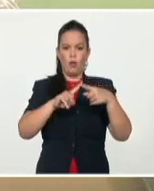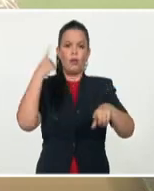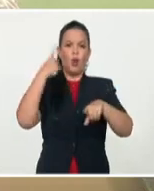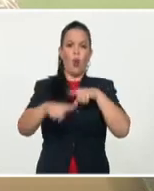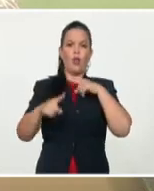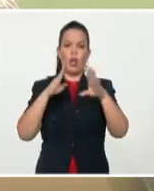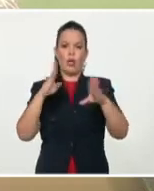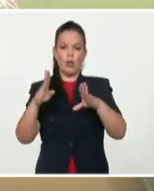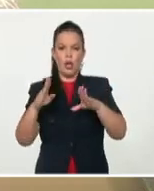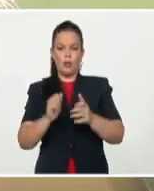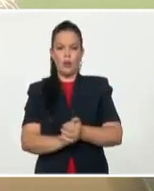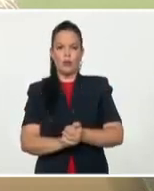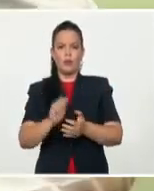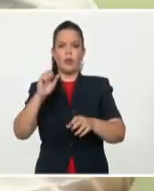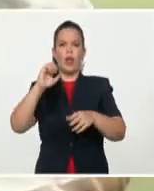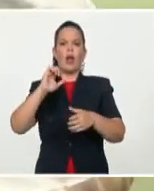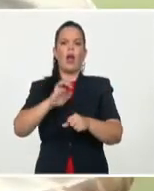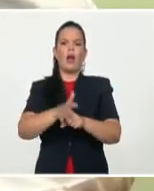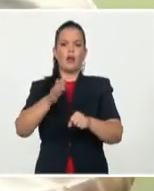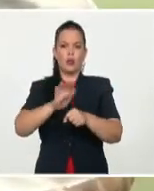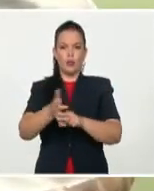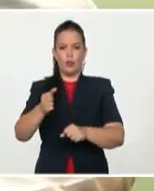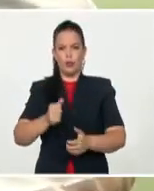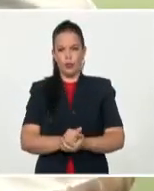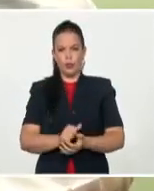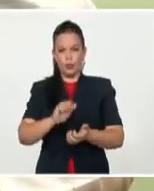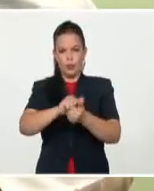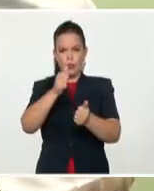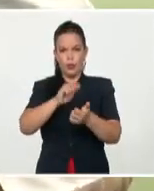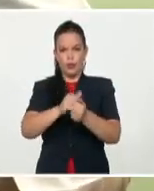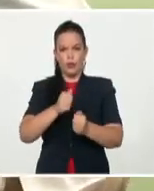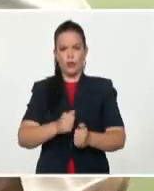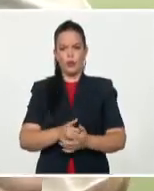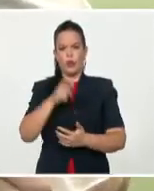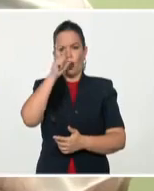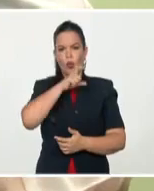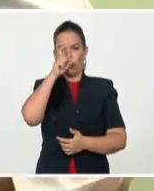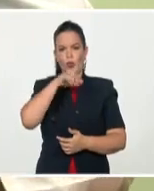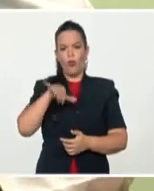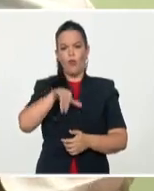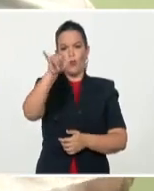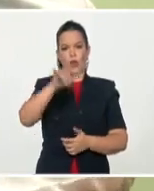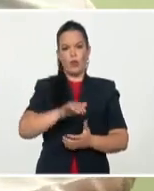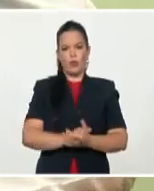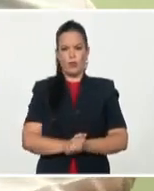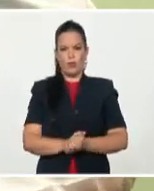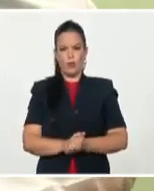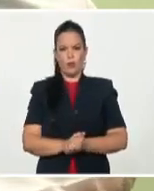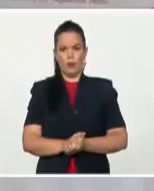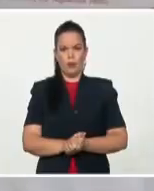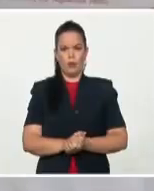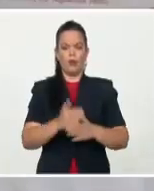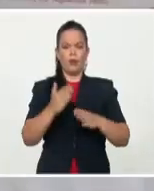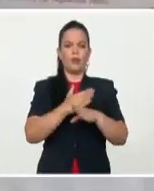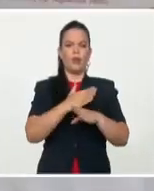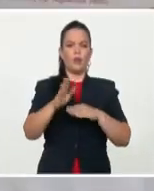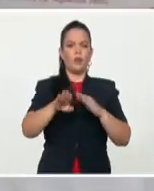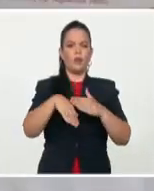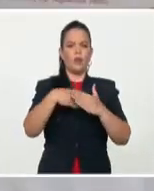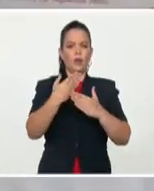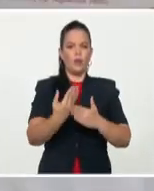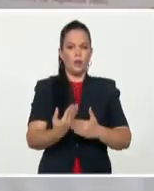Naranjo, Cotorro y el municipio Boyero. El candidato a vacunar Abdala sería en 3 dosis, al día 0, al día 14 y al día 28. El